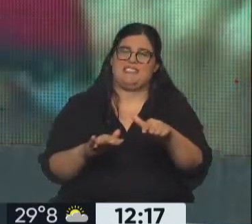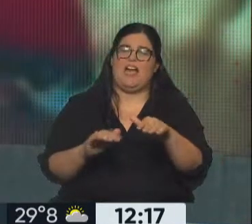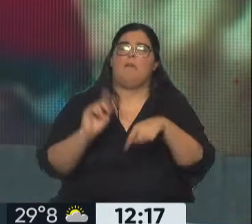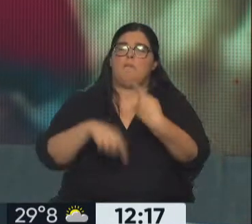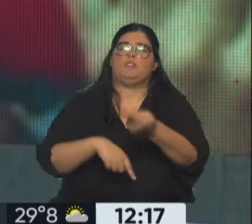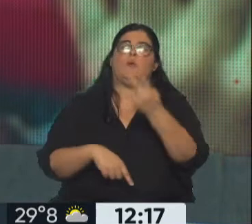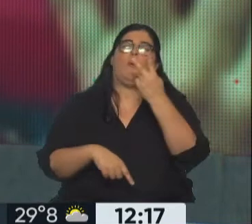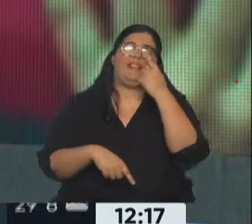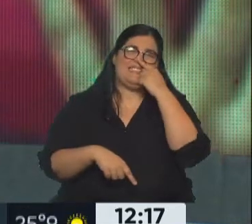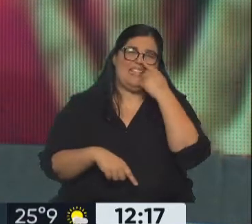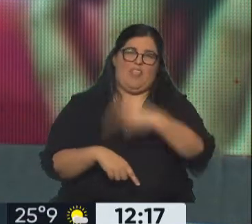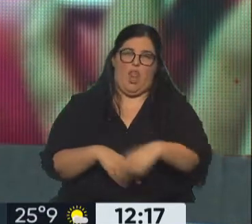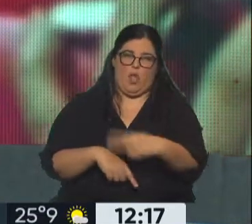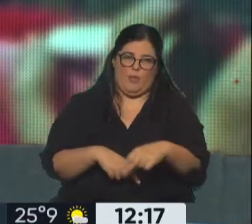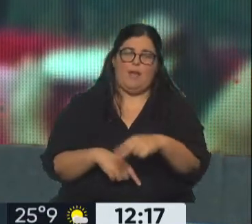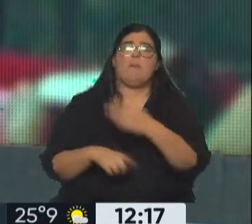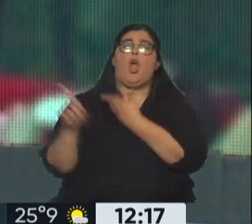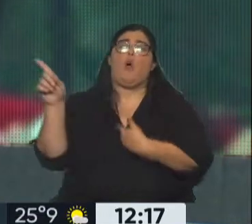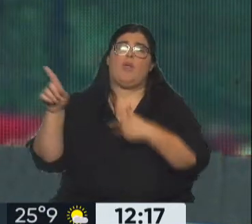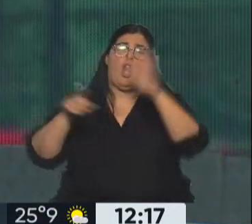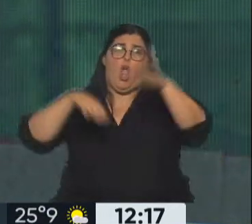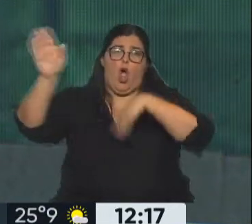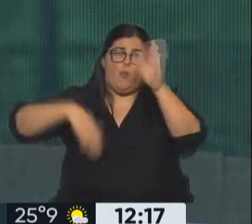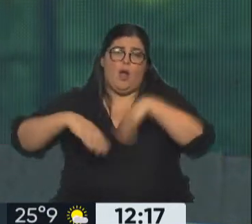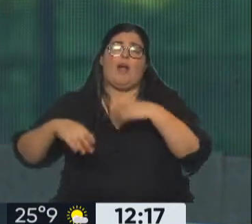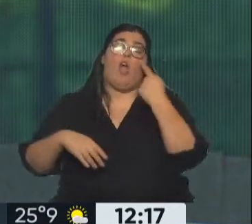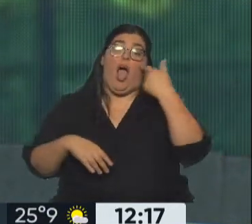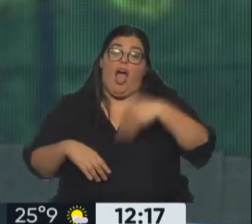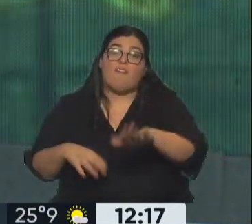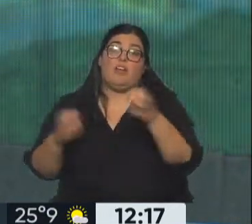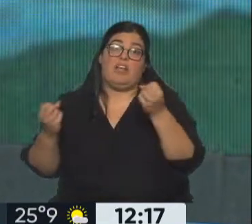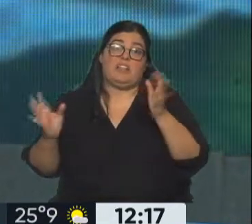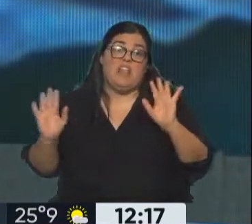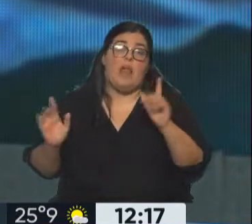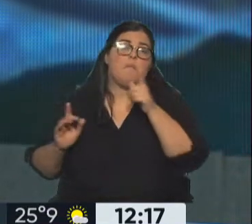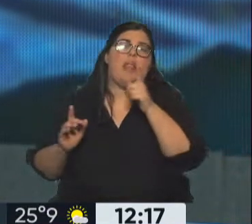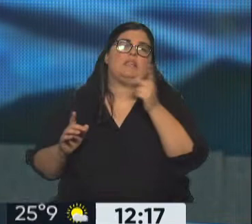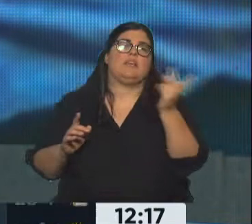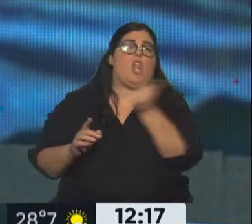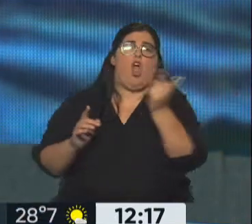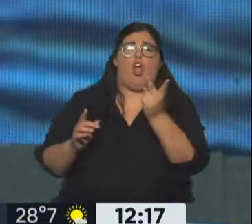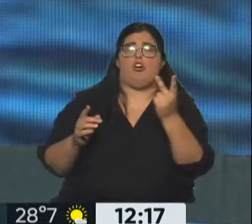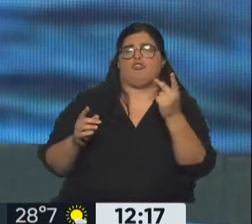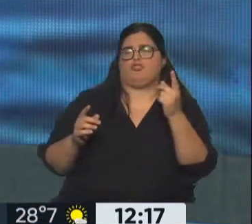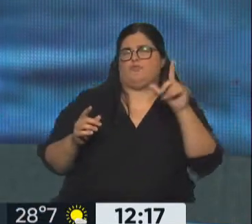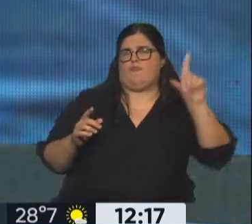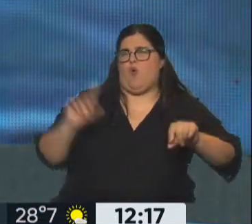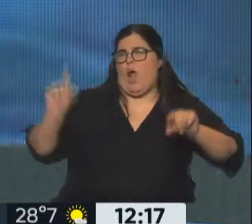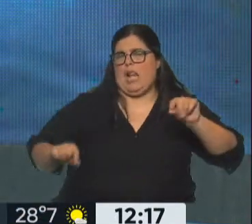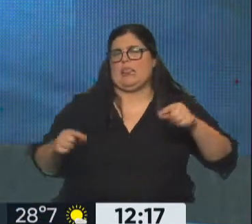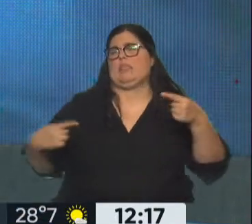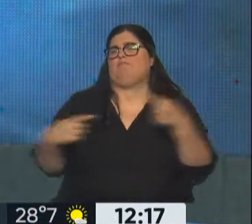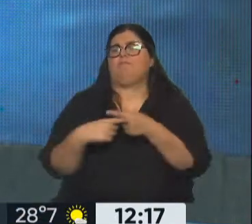está convocada por el gobierno. Veremos cómo se da, pero me parece que hay intensificación justamente de estas dos posturas y un gobierno que